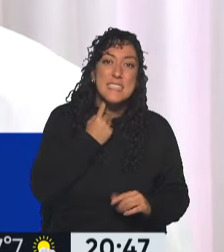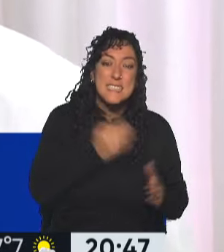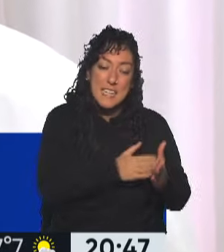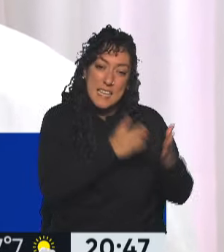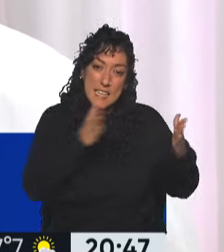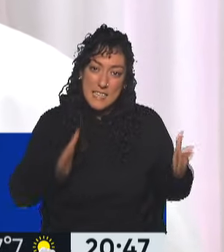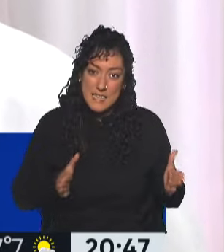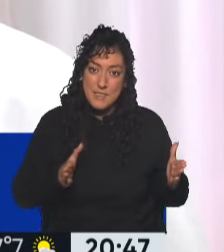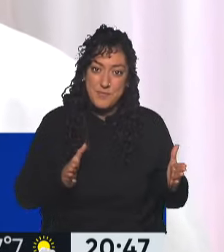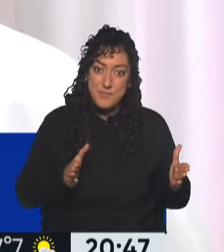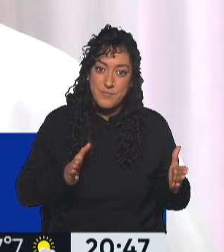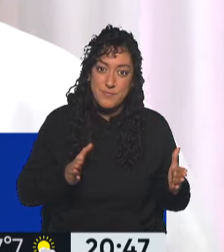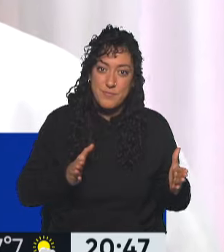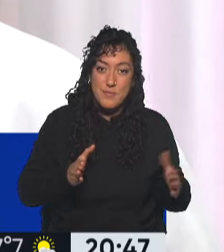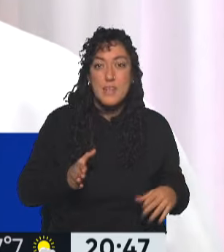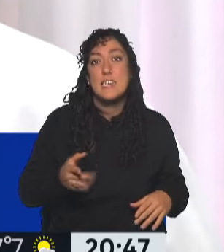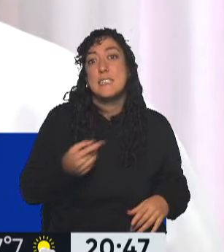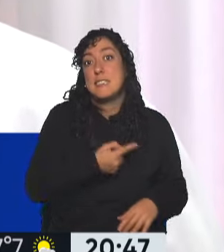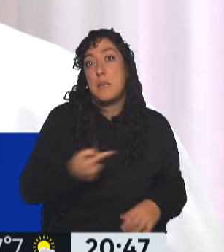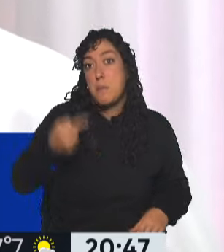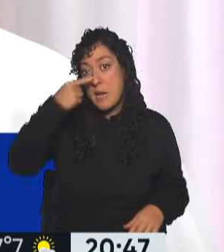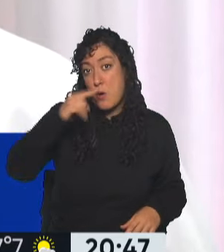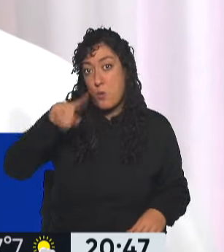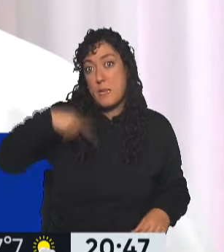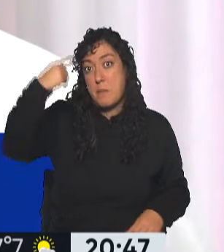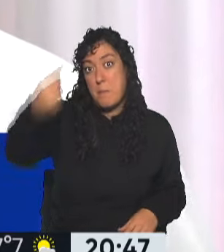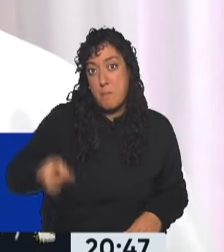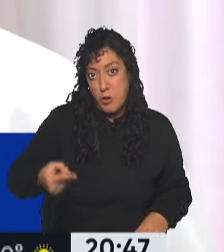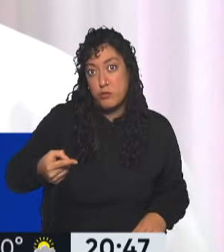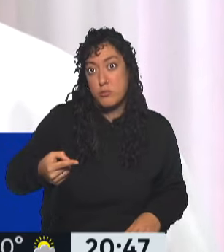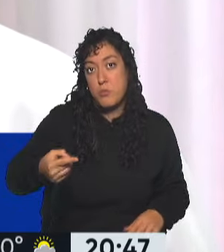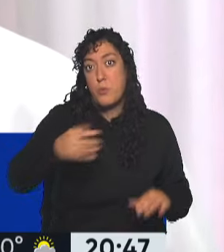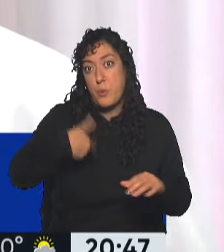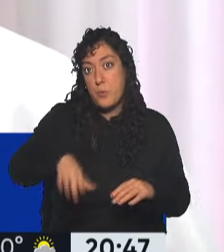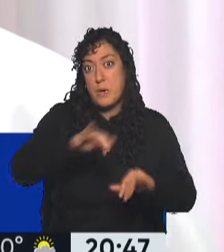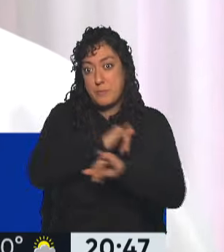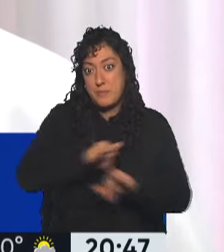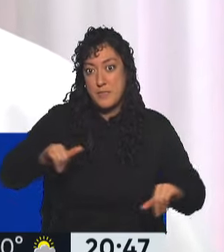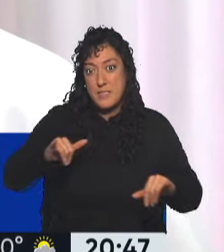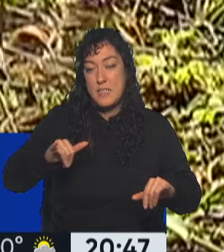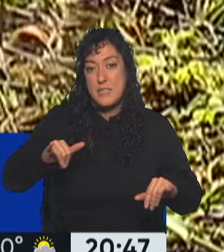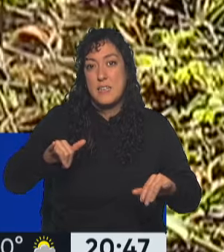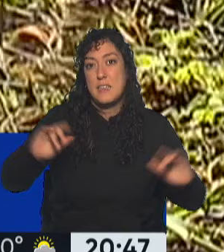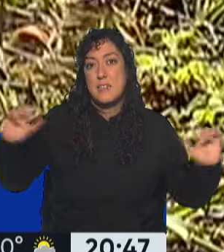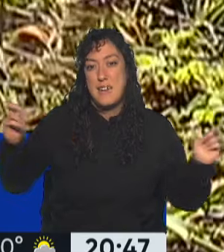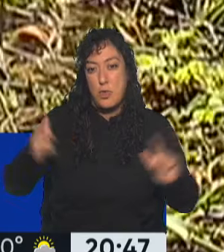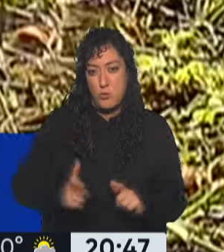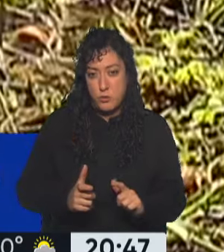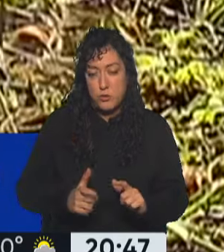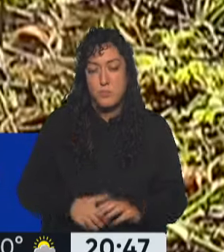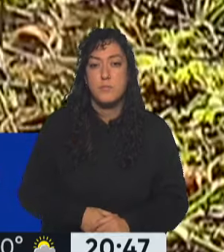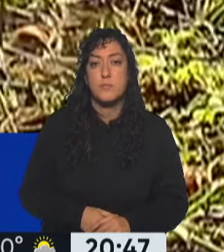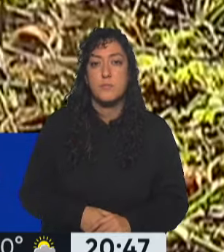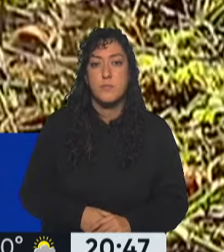Entonces vimos que toda la última semana, que va a ser la que se informe a fin de esta semana, bajaron todos los casos a la mitad. Lo que